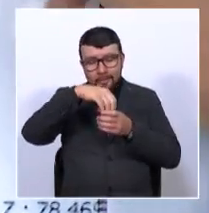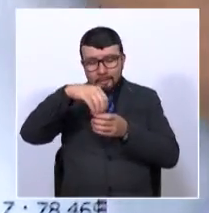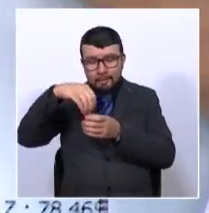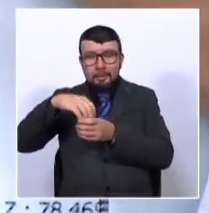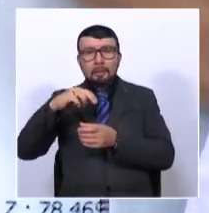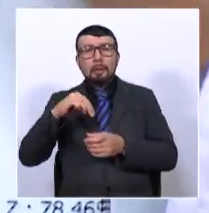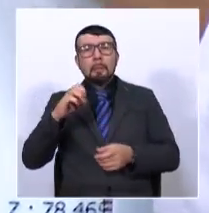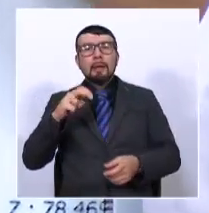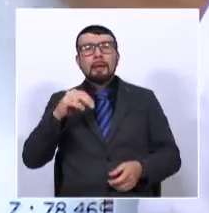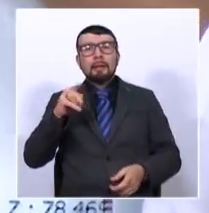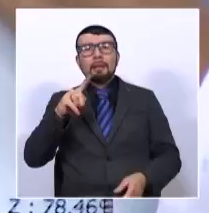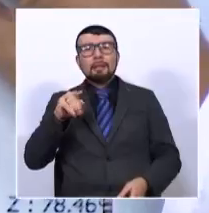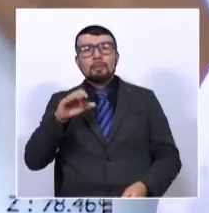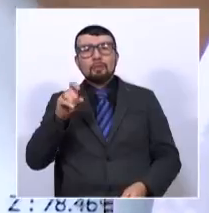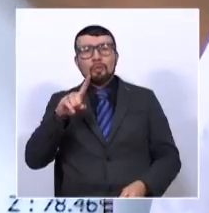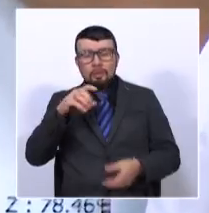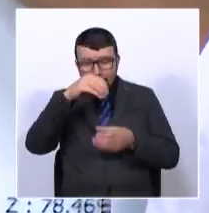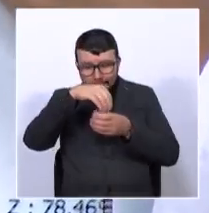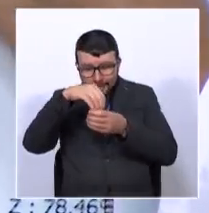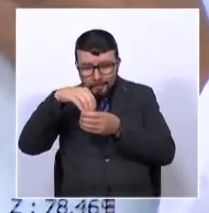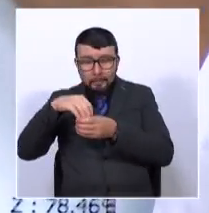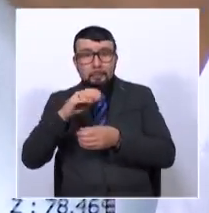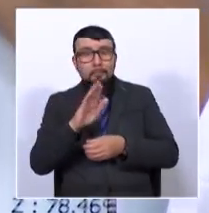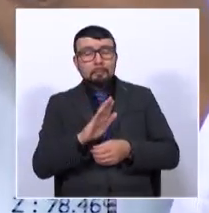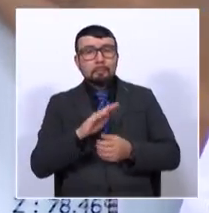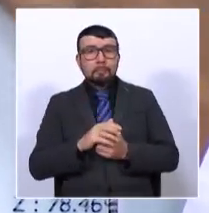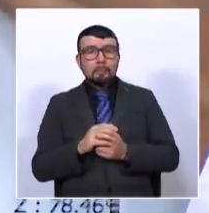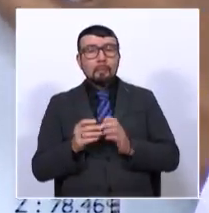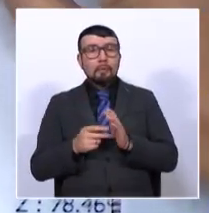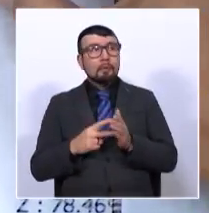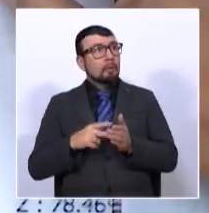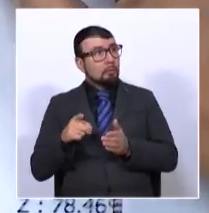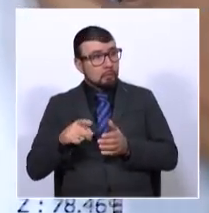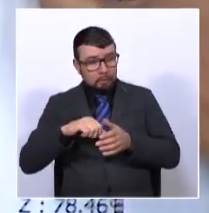meniscos. Entonces, vemos que la rodilla,